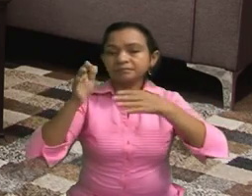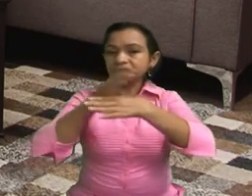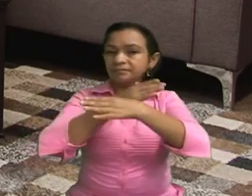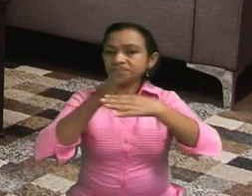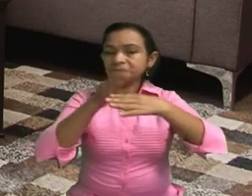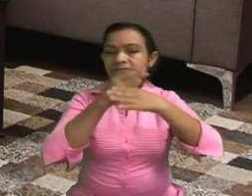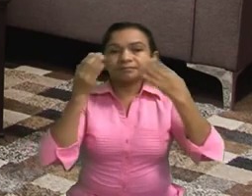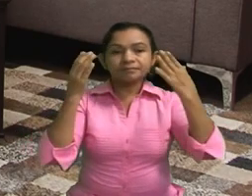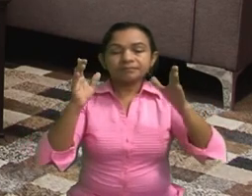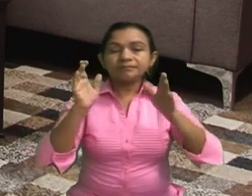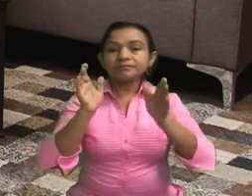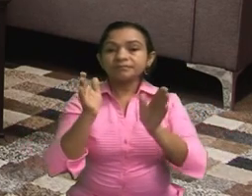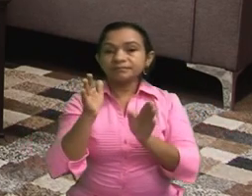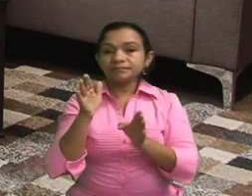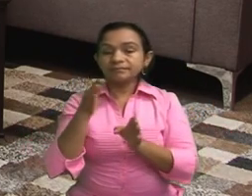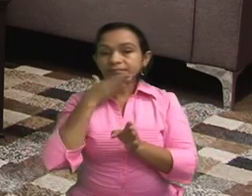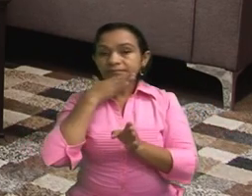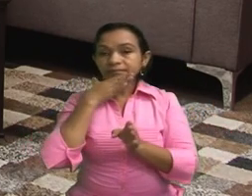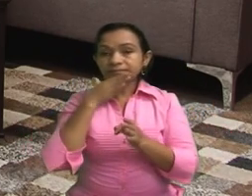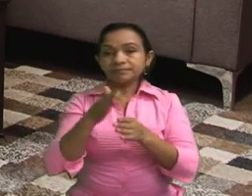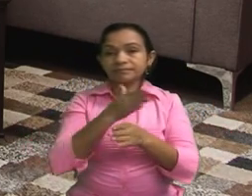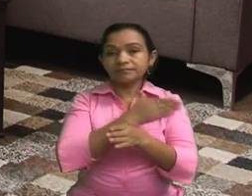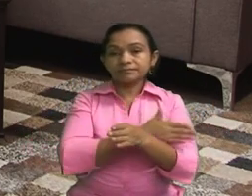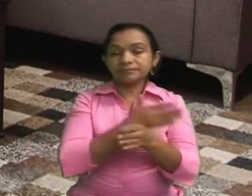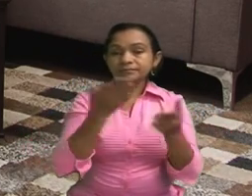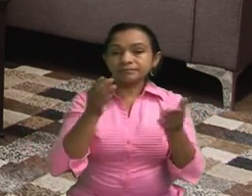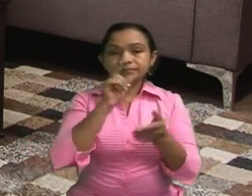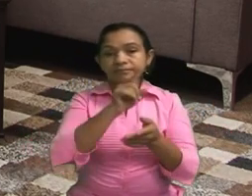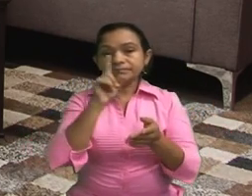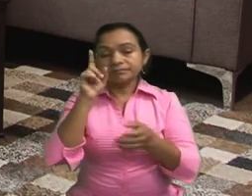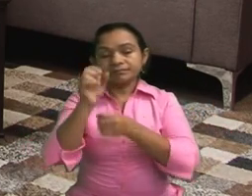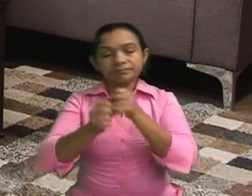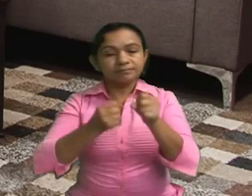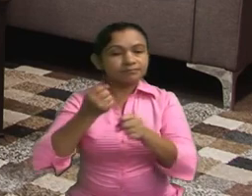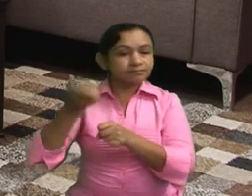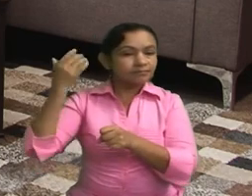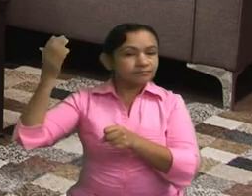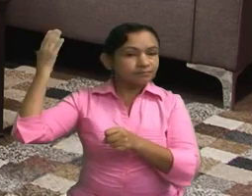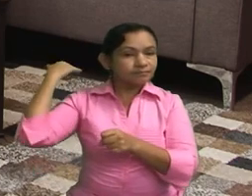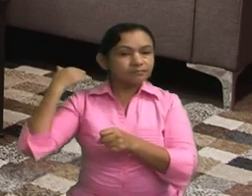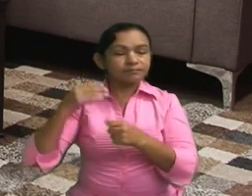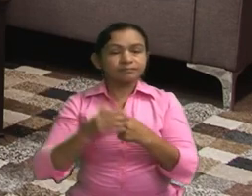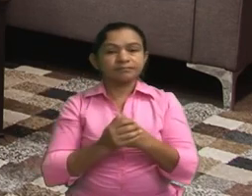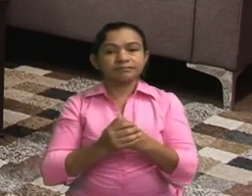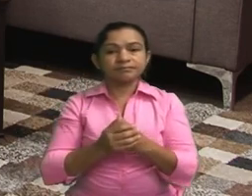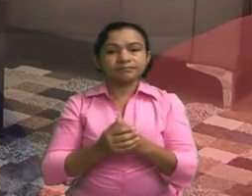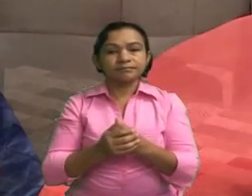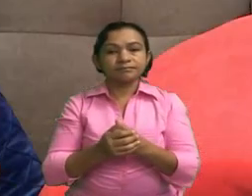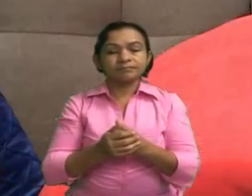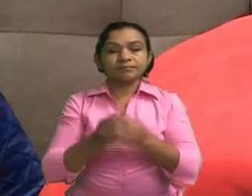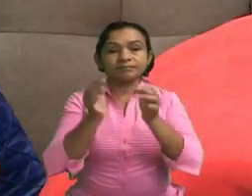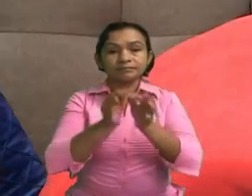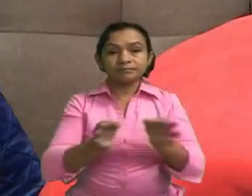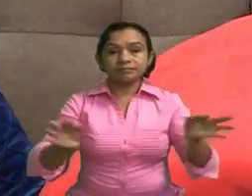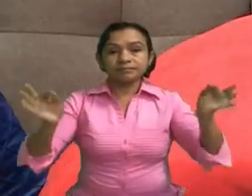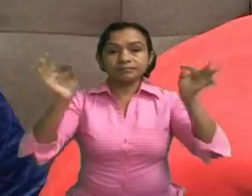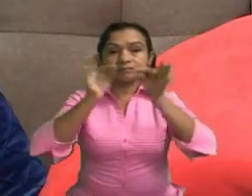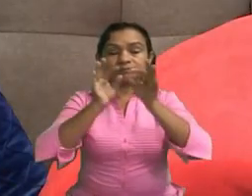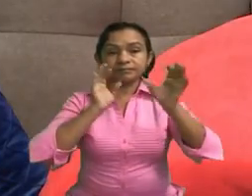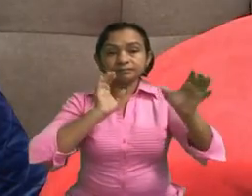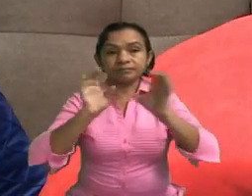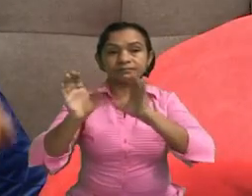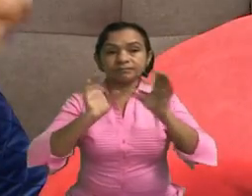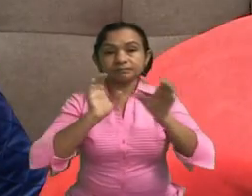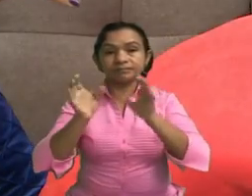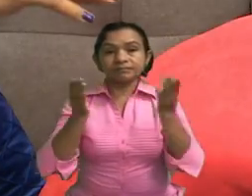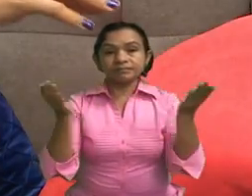ahora es muy distinto hace 11 años atrás, ¿verdad? Claro, y que es importante esa comunicación con las